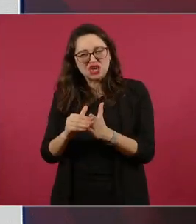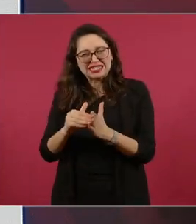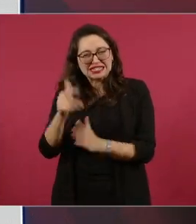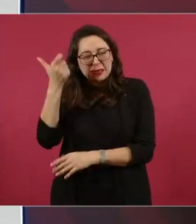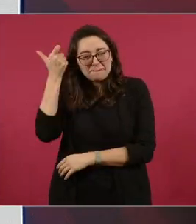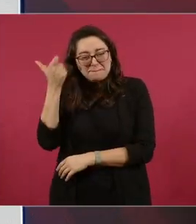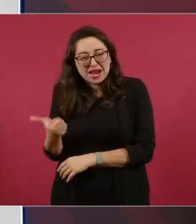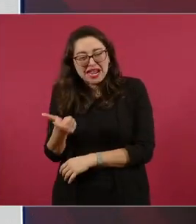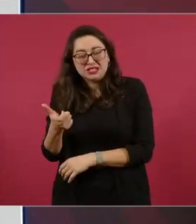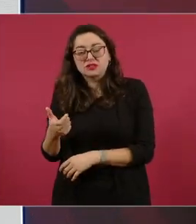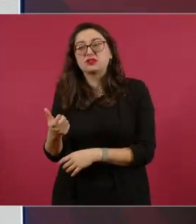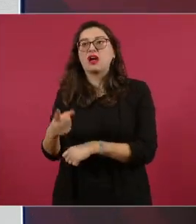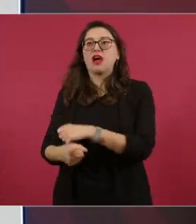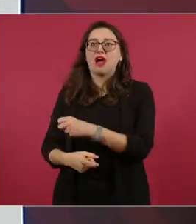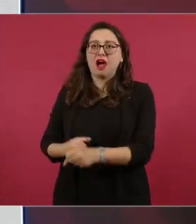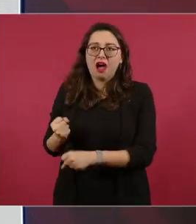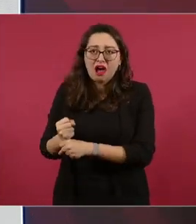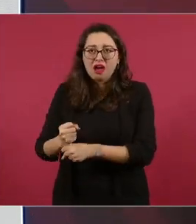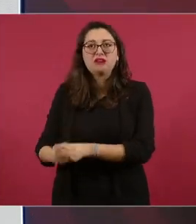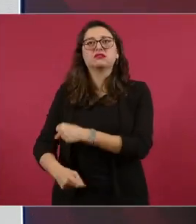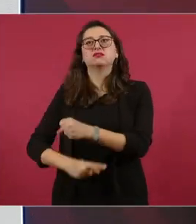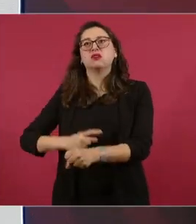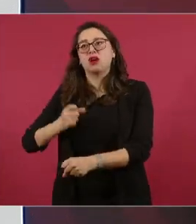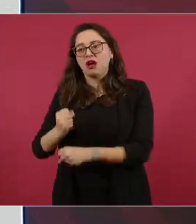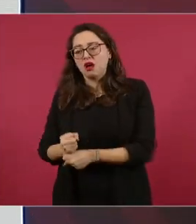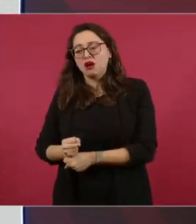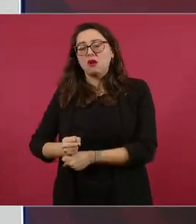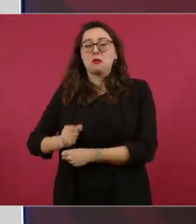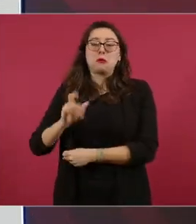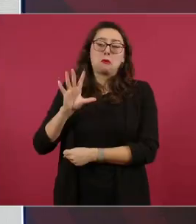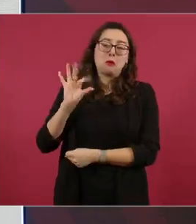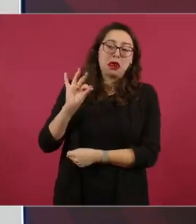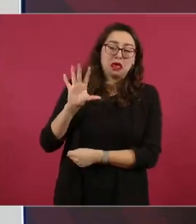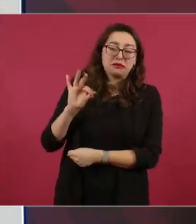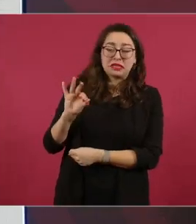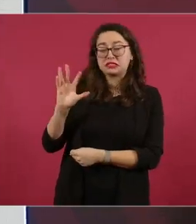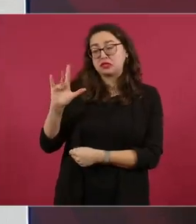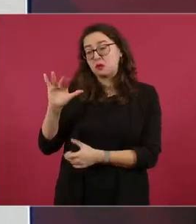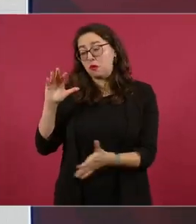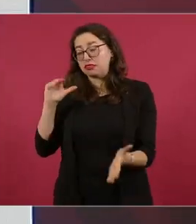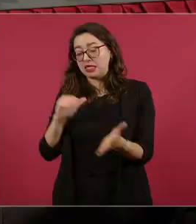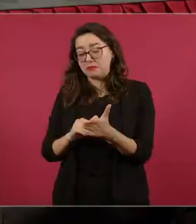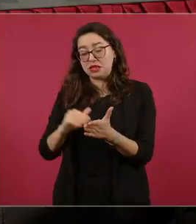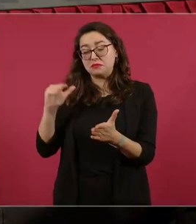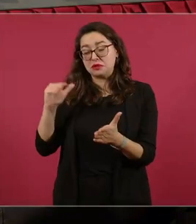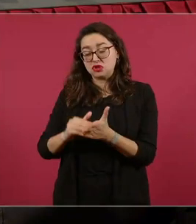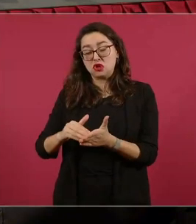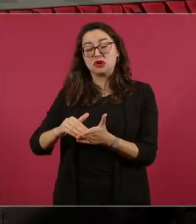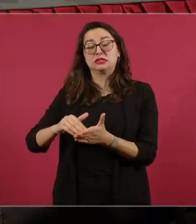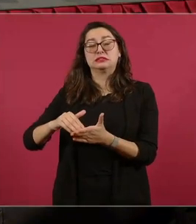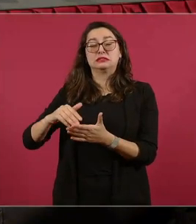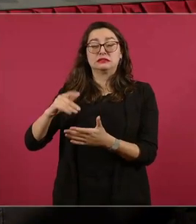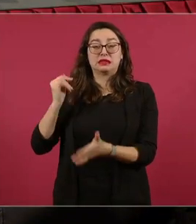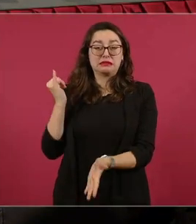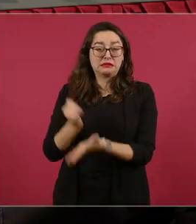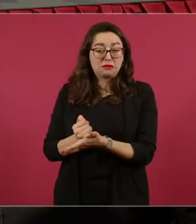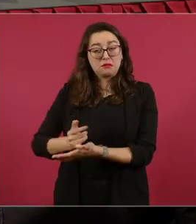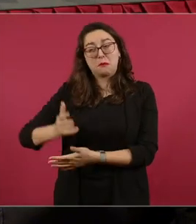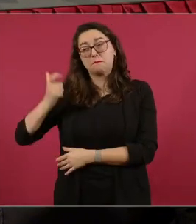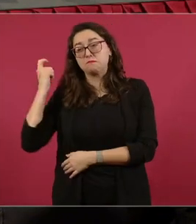3 billones. Año con año hay que estar pagando de 40 a 50 mil millones de pesos de intereses de esa deuda.